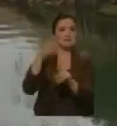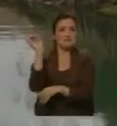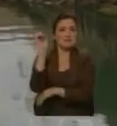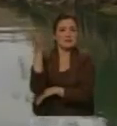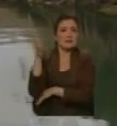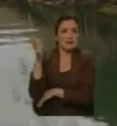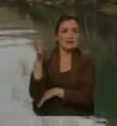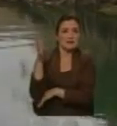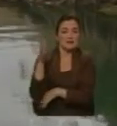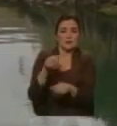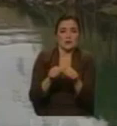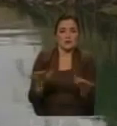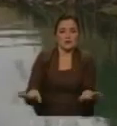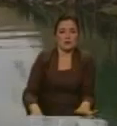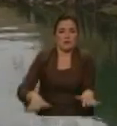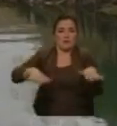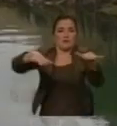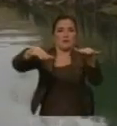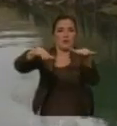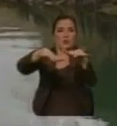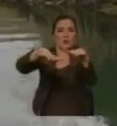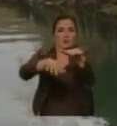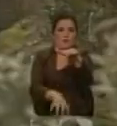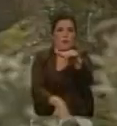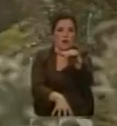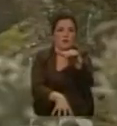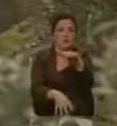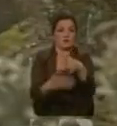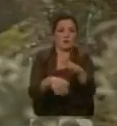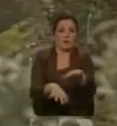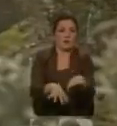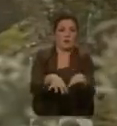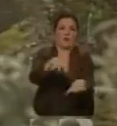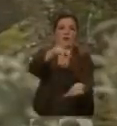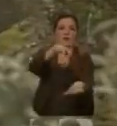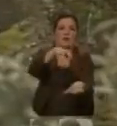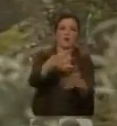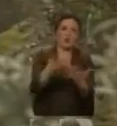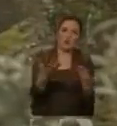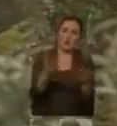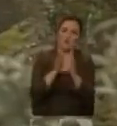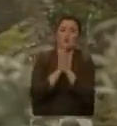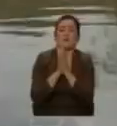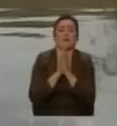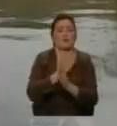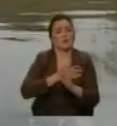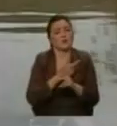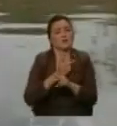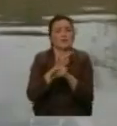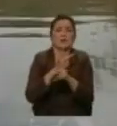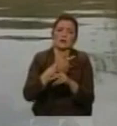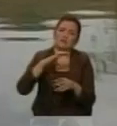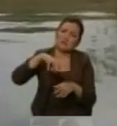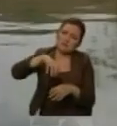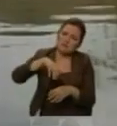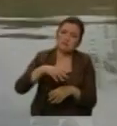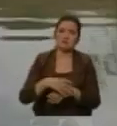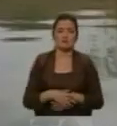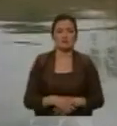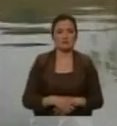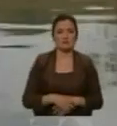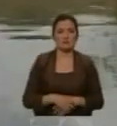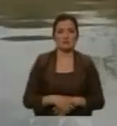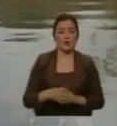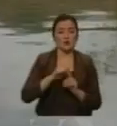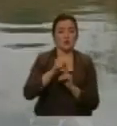estaban, pues permanecían cubiertas por el agua. Una señal de que es hora de hacer un consumo responsable. De continuar esta situación,